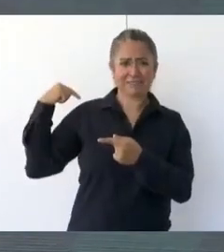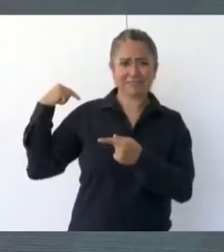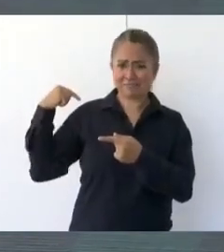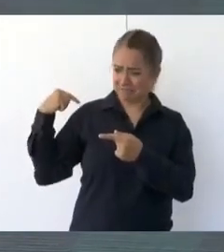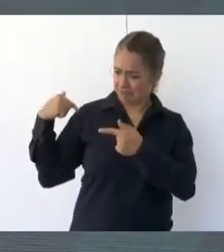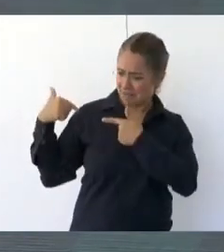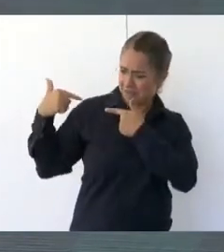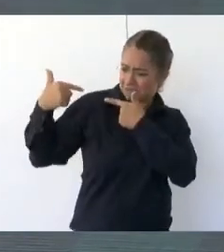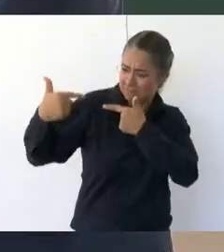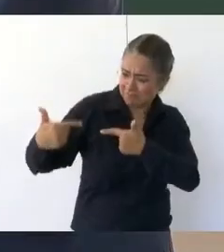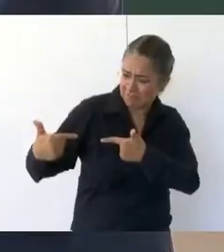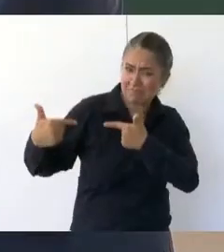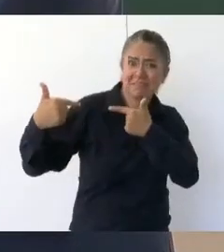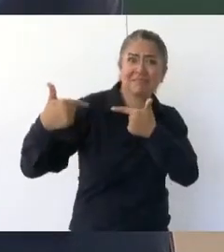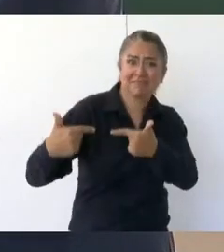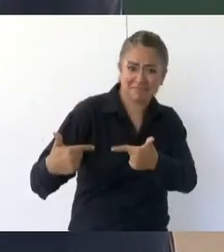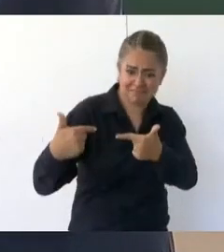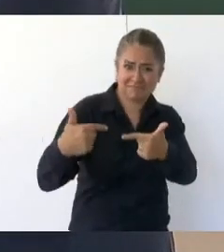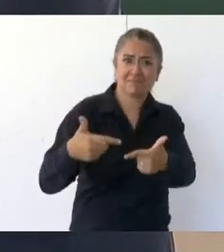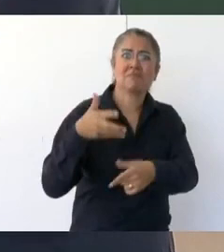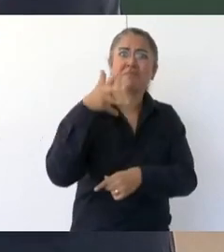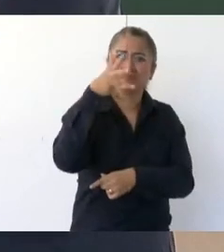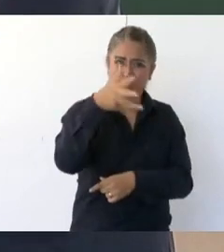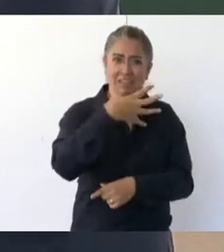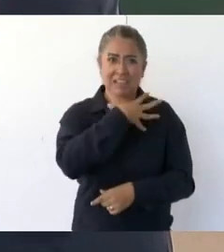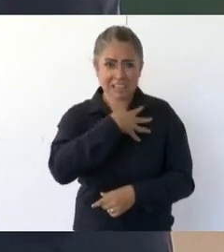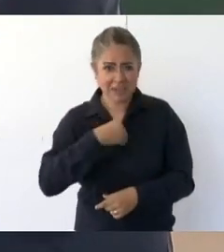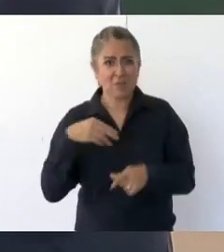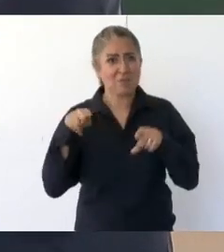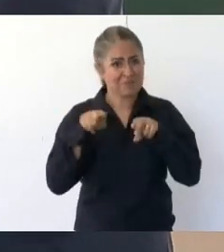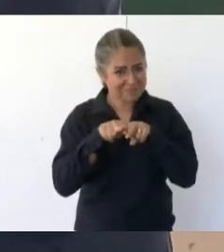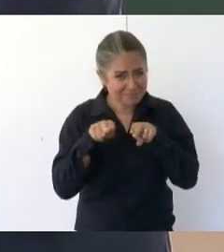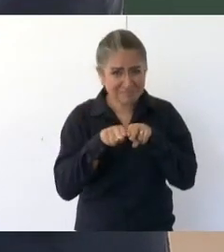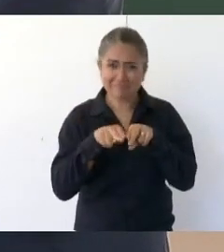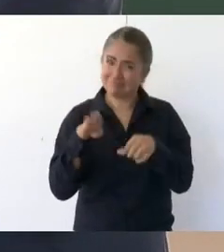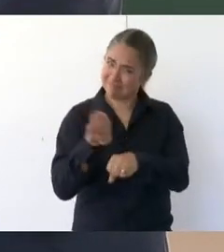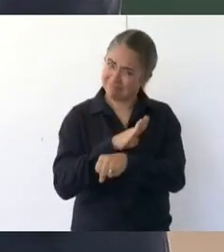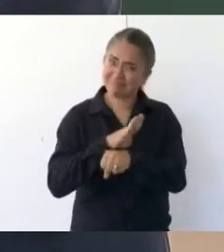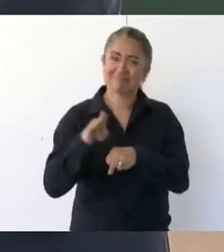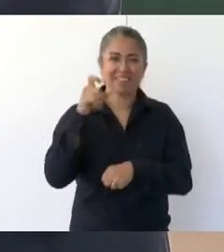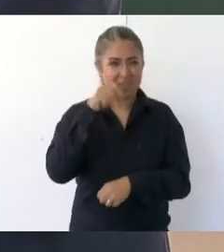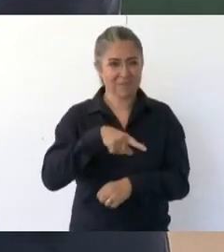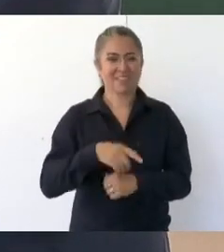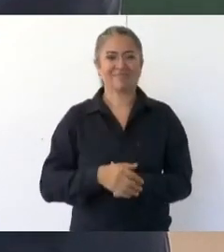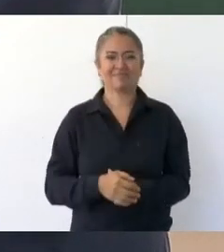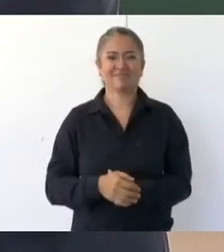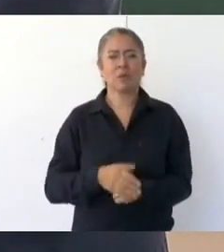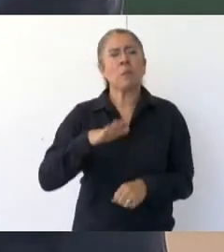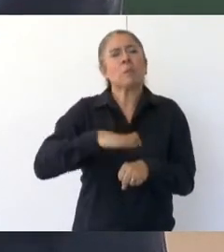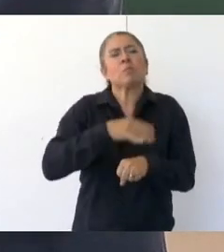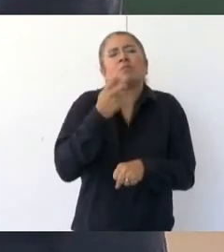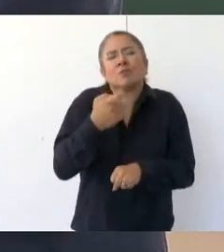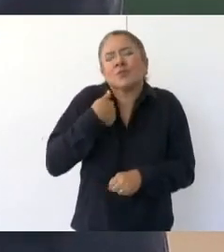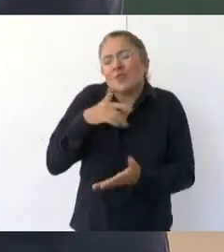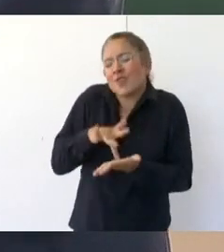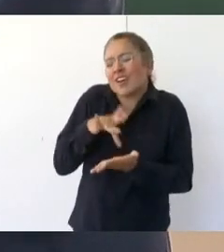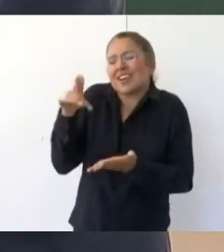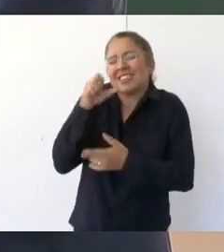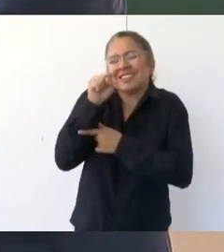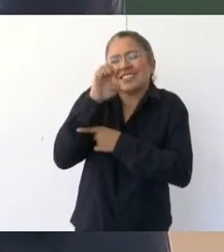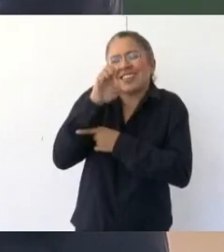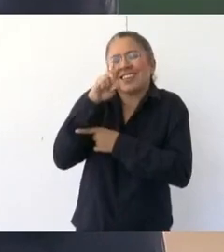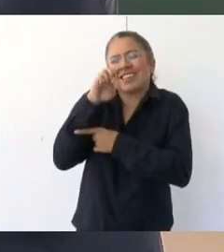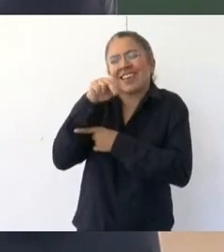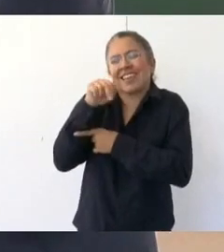nuestros hijos, nuestros nietos. Por eso yo agradezco mucho a la Secretaría de la Defensa, a